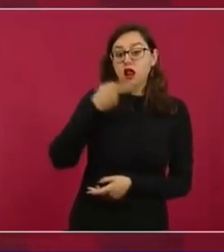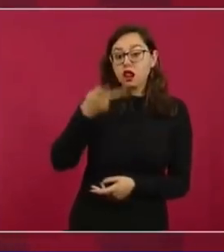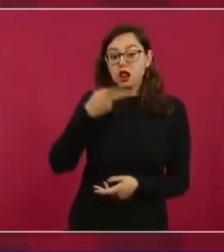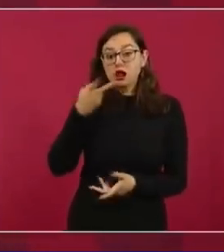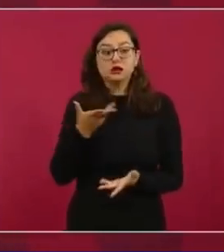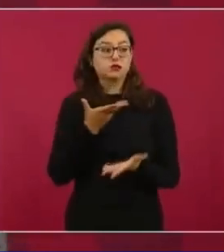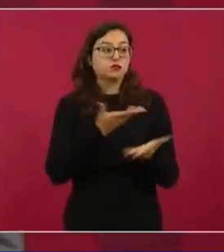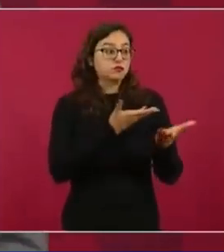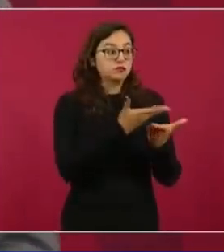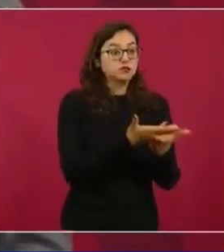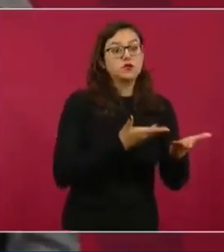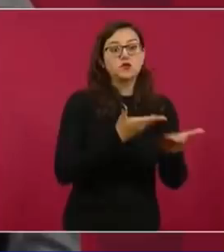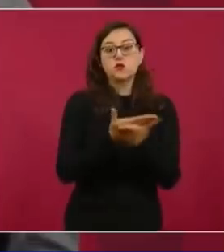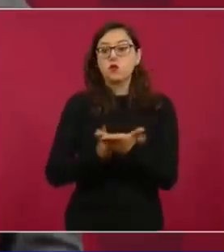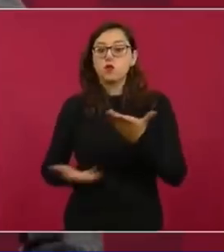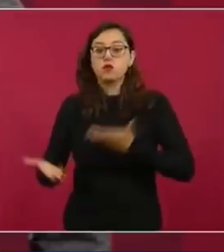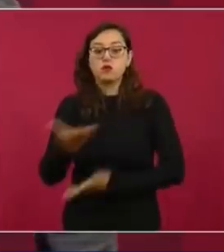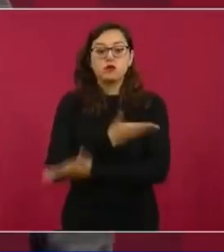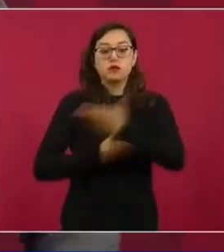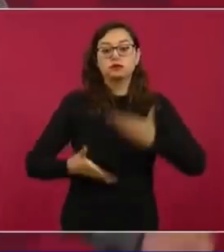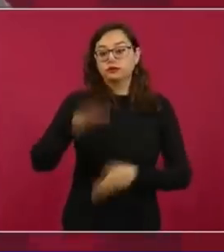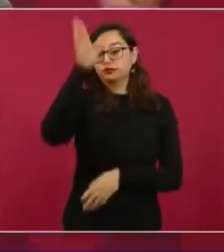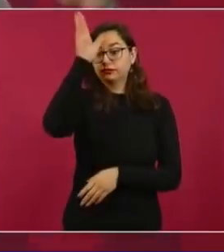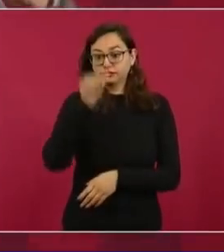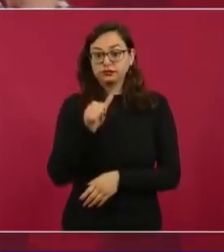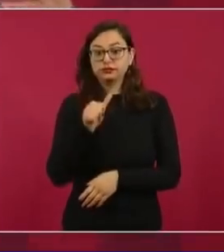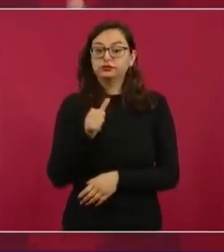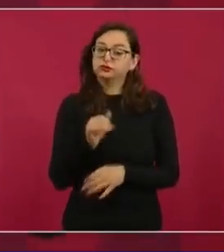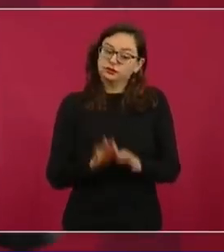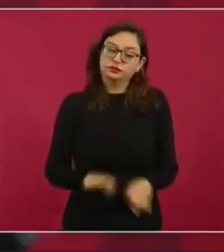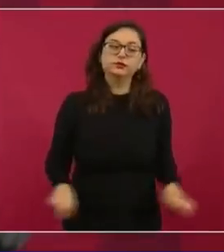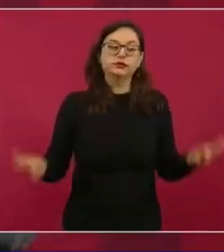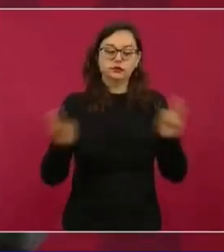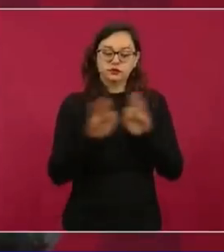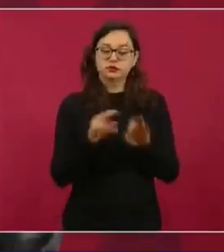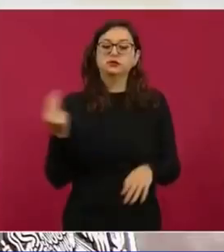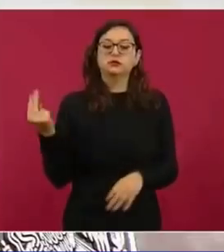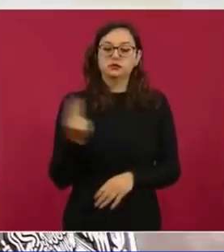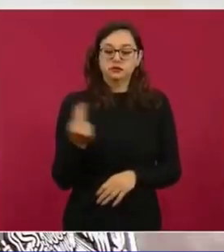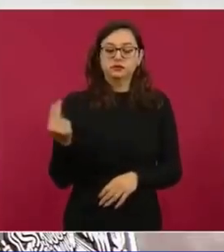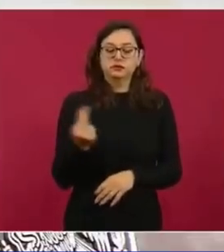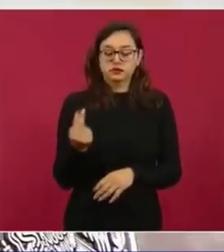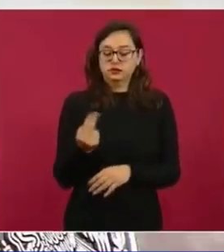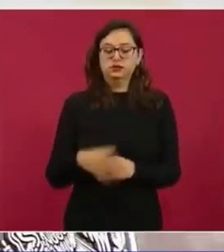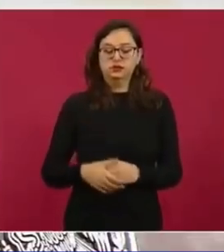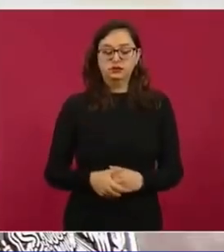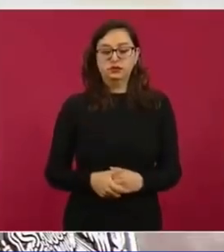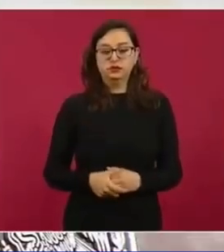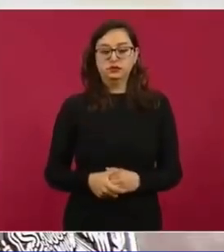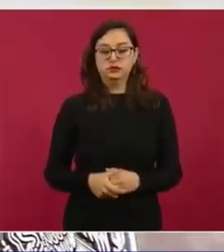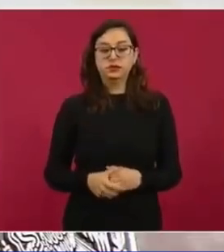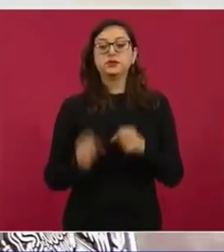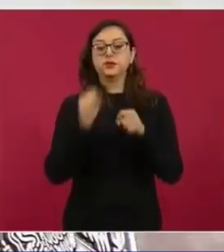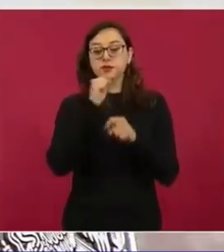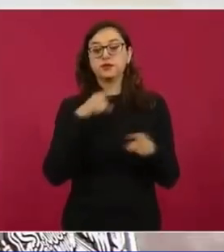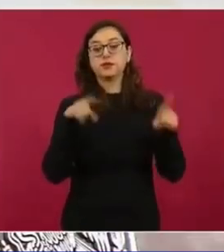pero sí es necesaria un replanteamiento. Y ayer hablábamos de algo que es importante,